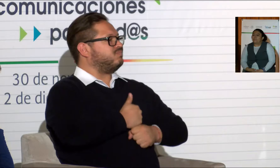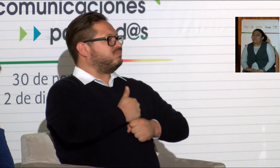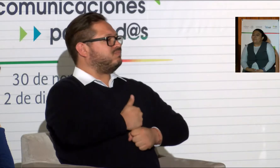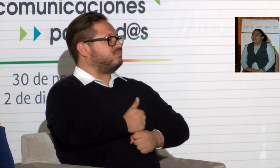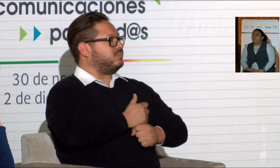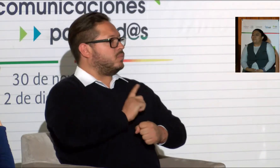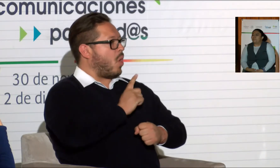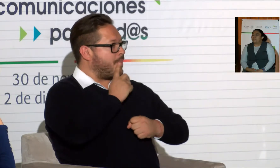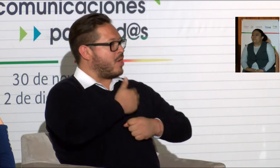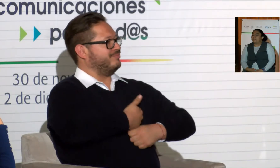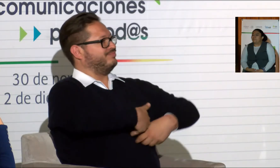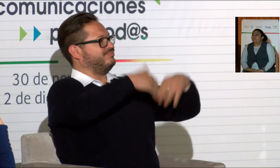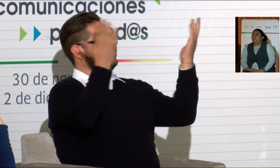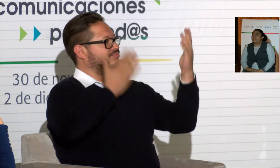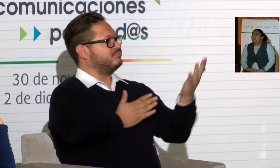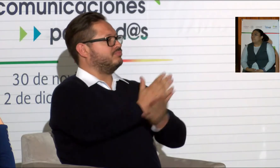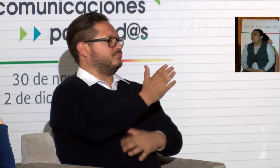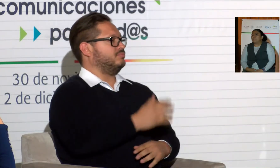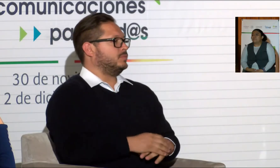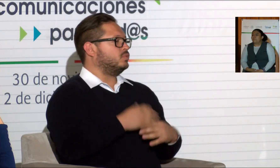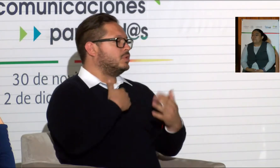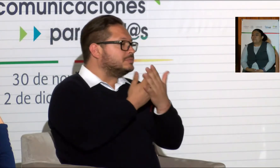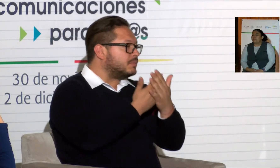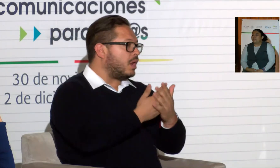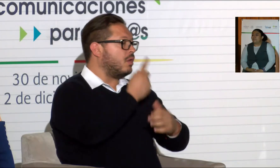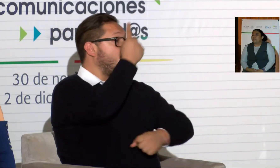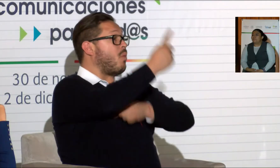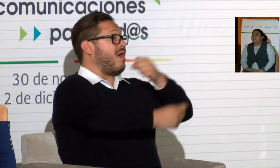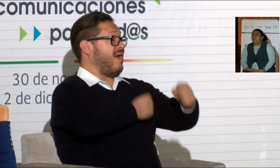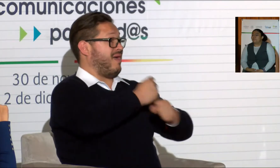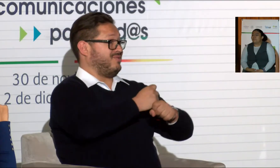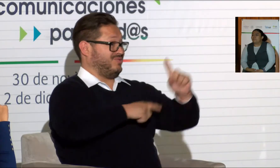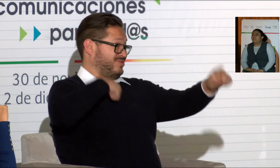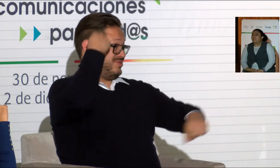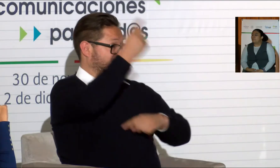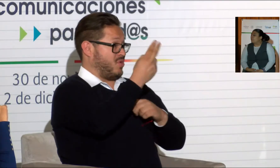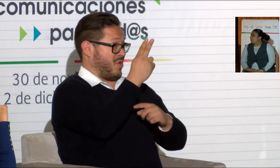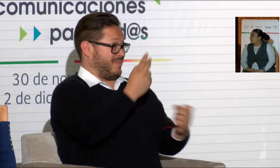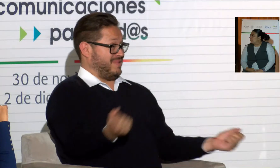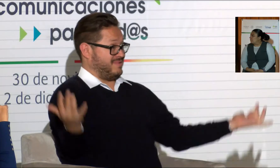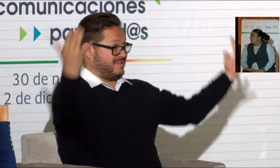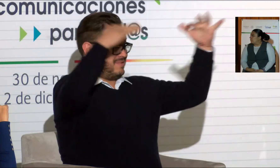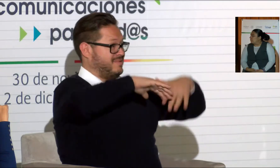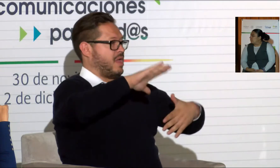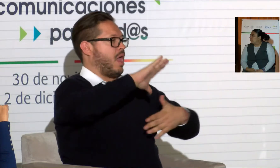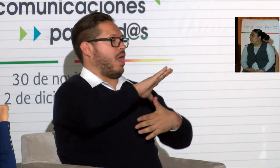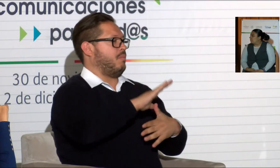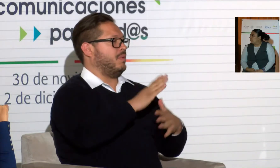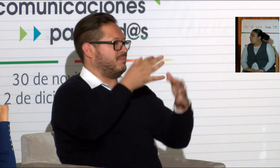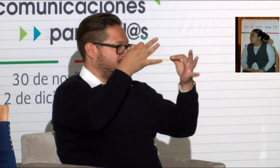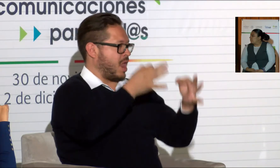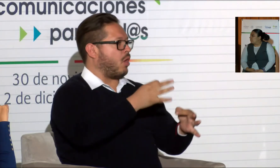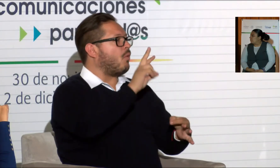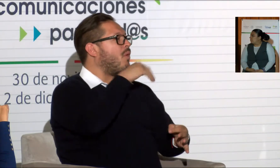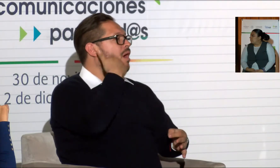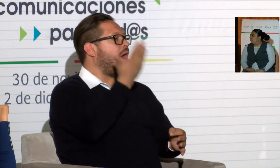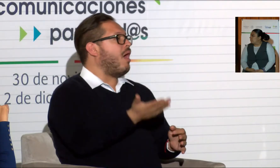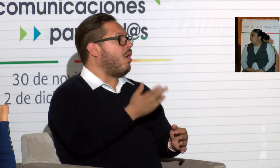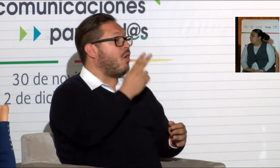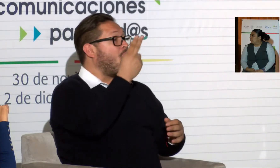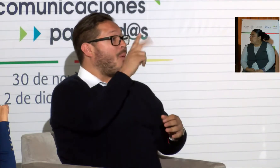sordas es la información que se da por medio de la televisión, igual por medio del internet, por medio de intérpretes,